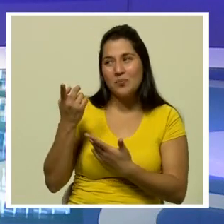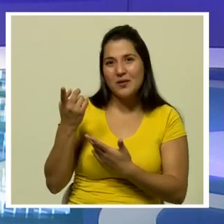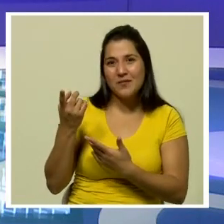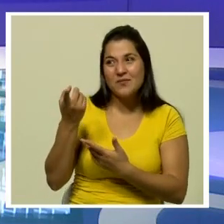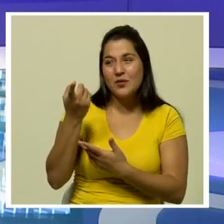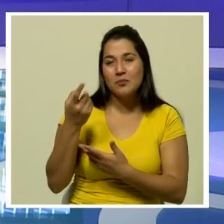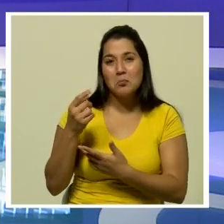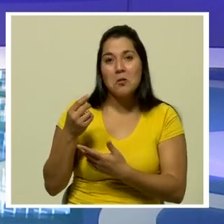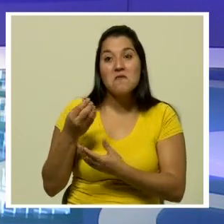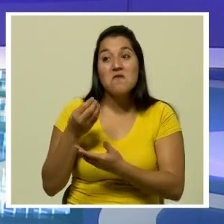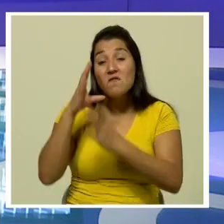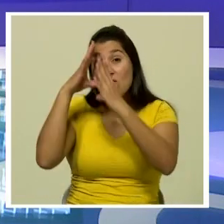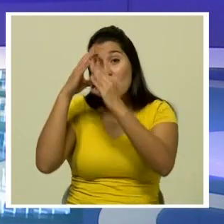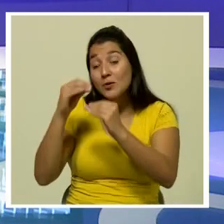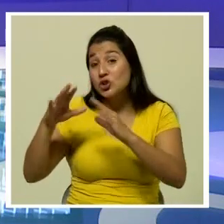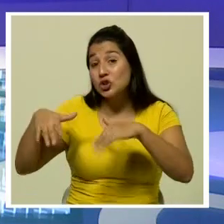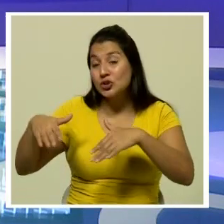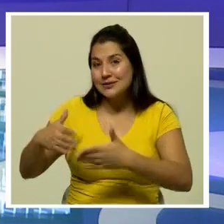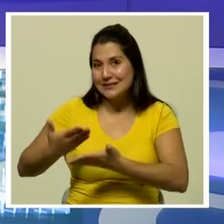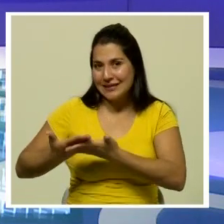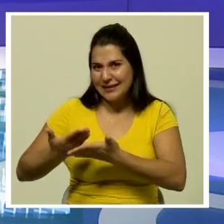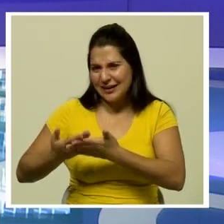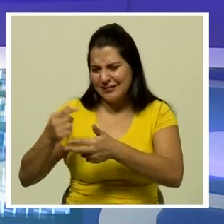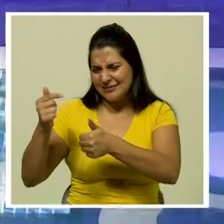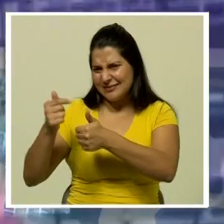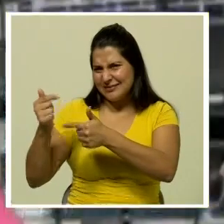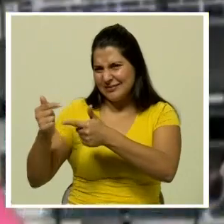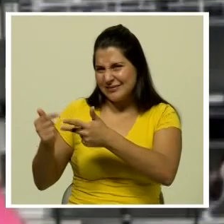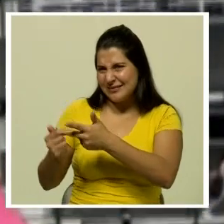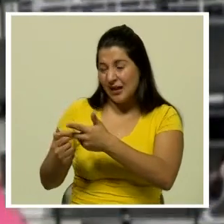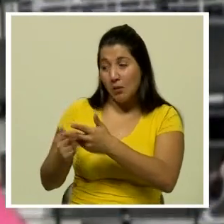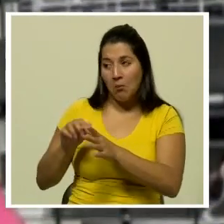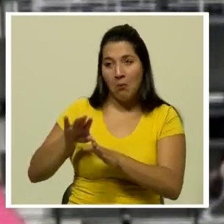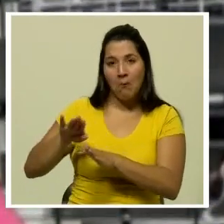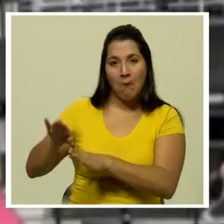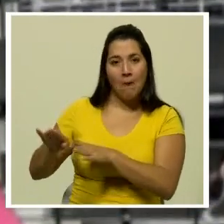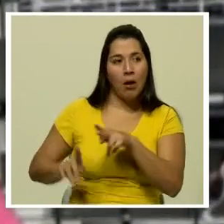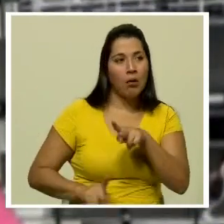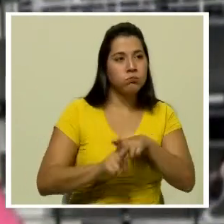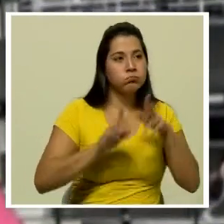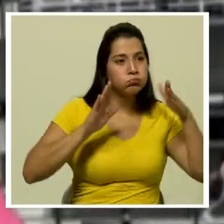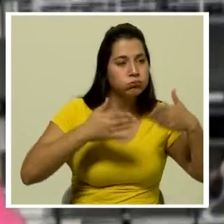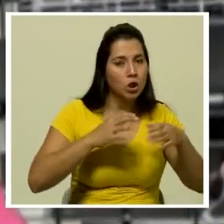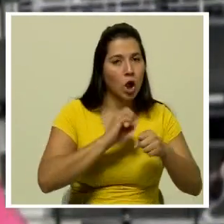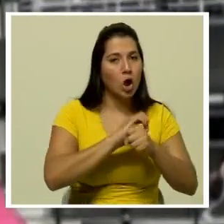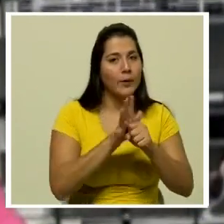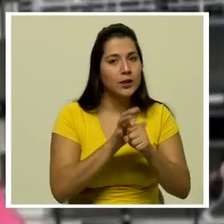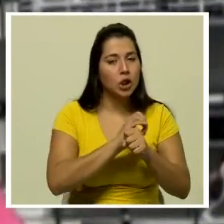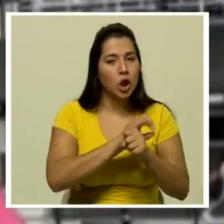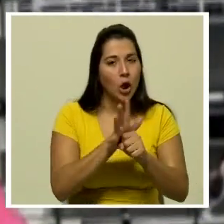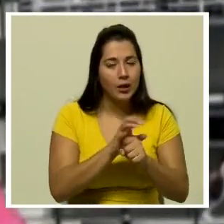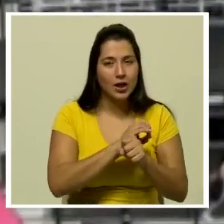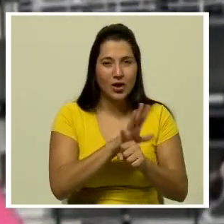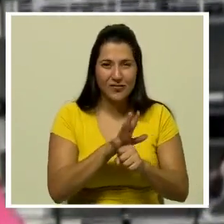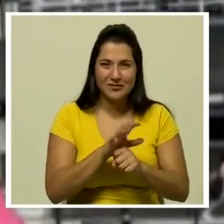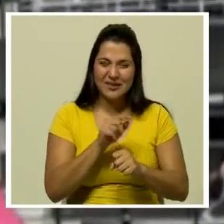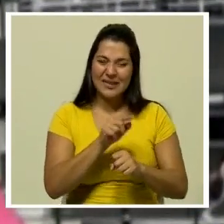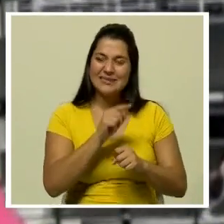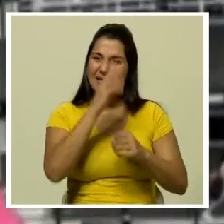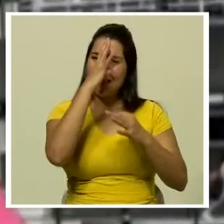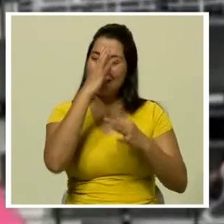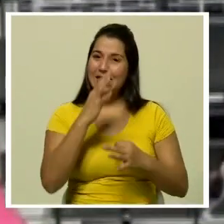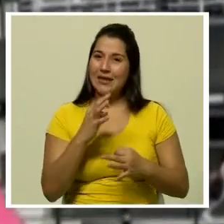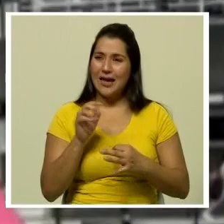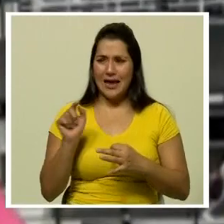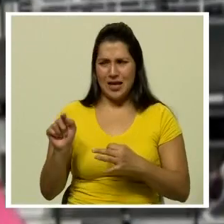discurso político utiliza el gobierno sobre la transformación del Bicentenario, que tiene que ver con decisiones muy